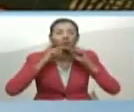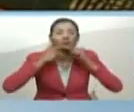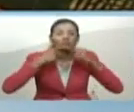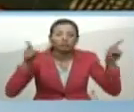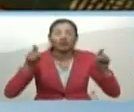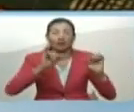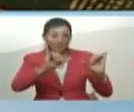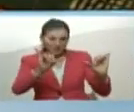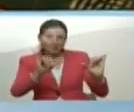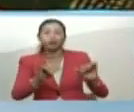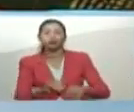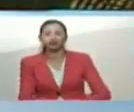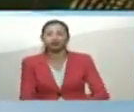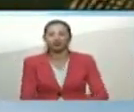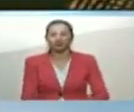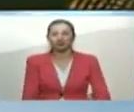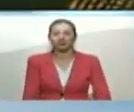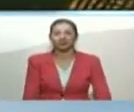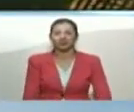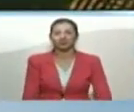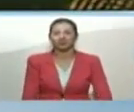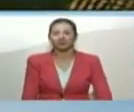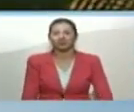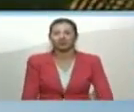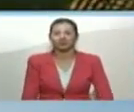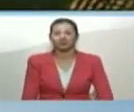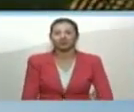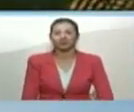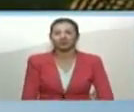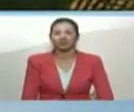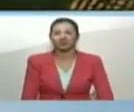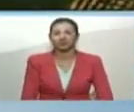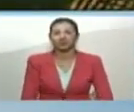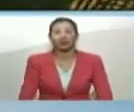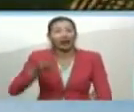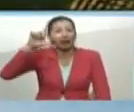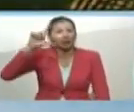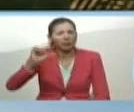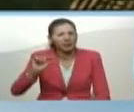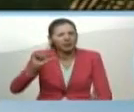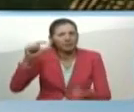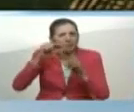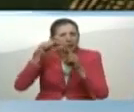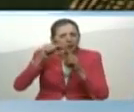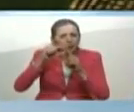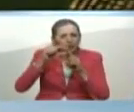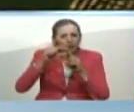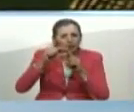Esa misma es. ¿Con mayúscula o sin mayúscula?